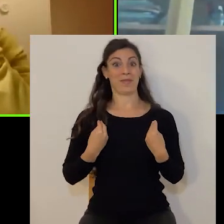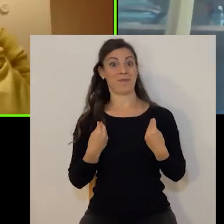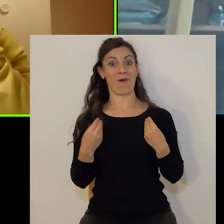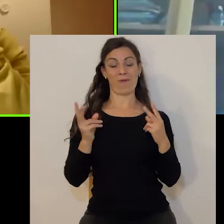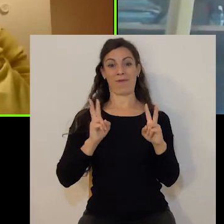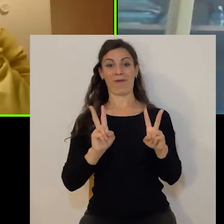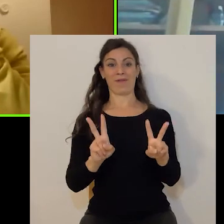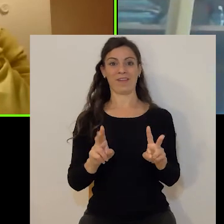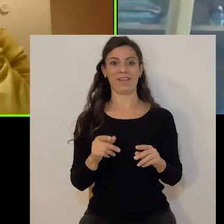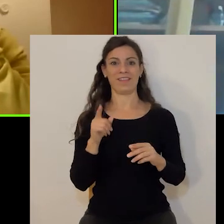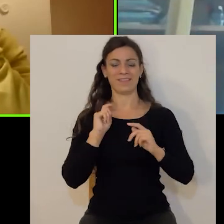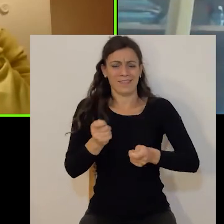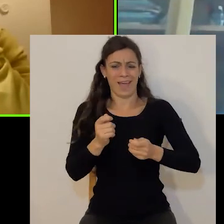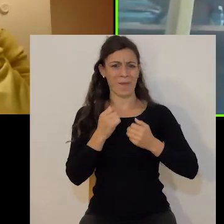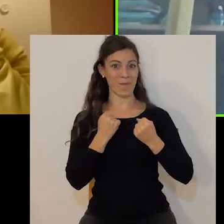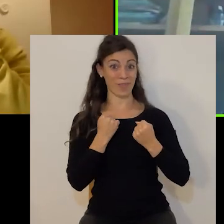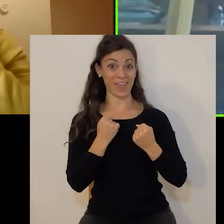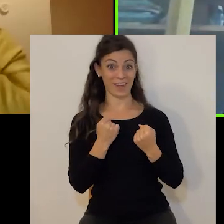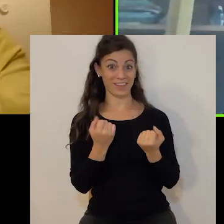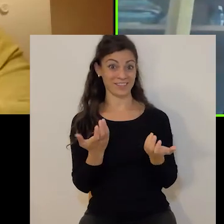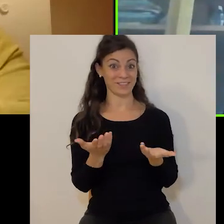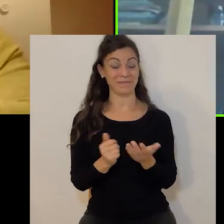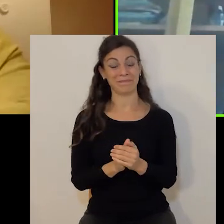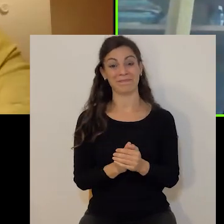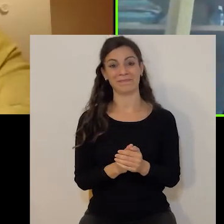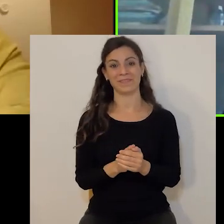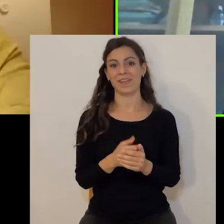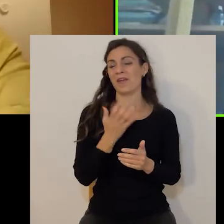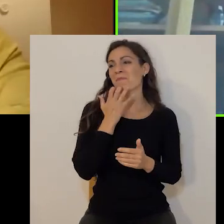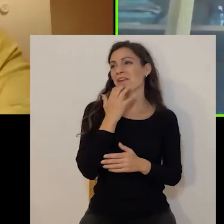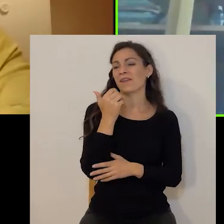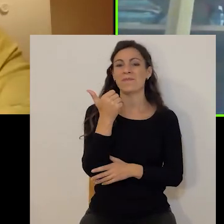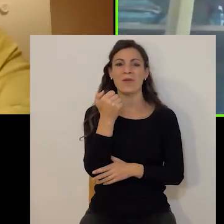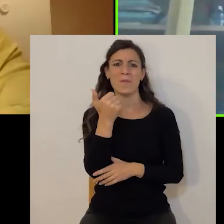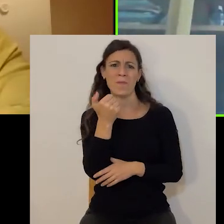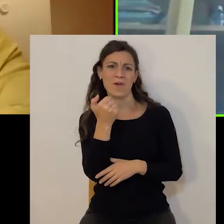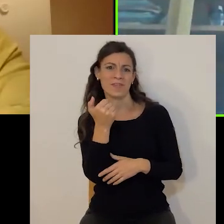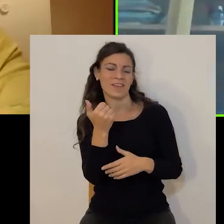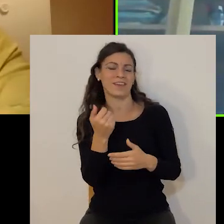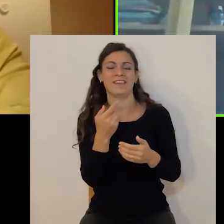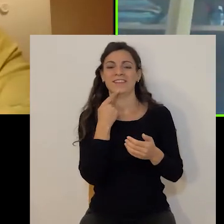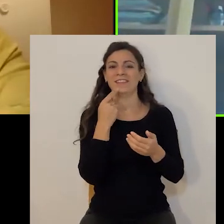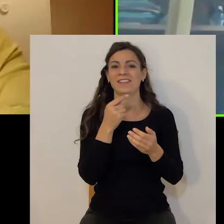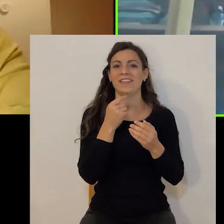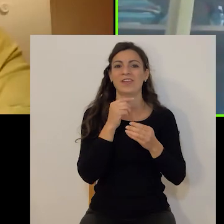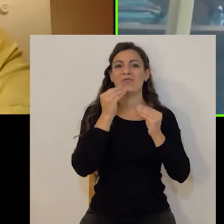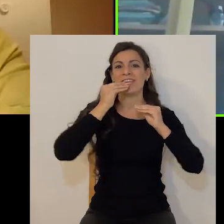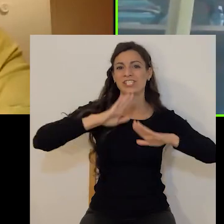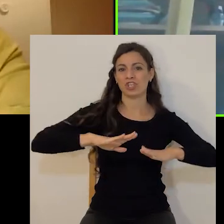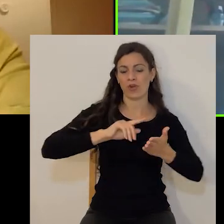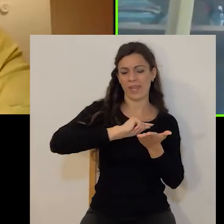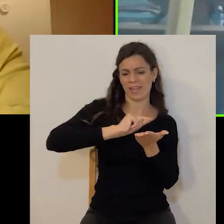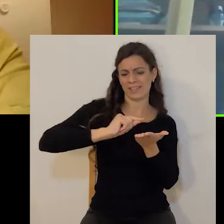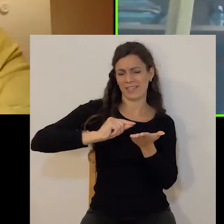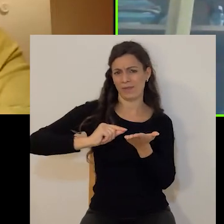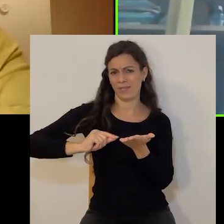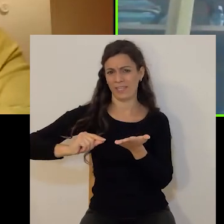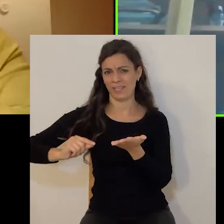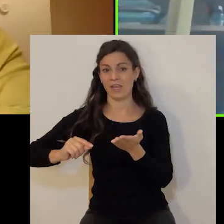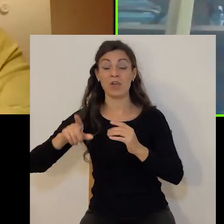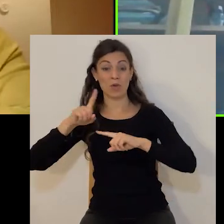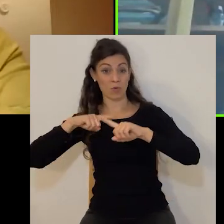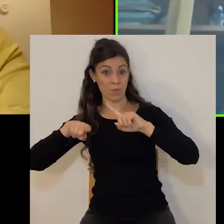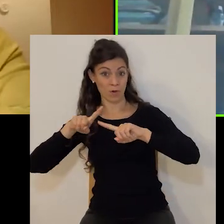Dale unos superpoderes. Pues el superpoder del bolígrafo sobre escribir la historia. Vale, pues planteas un